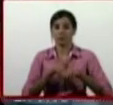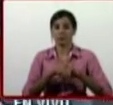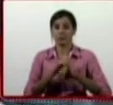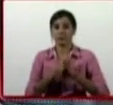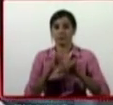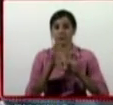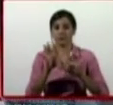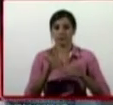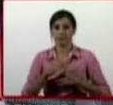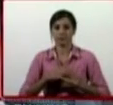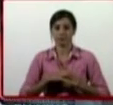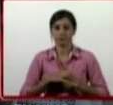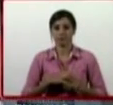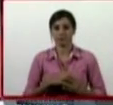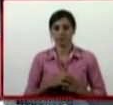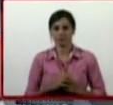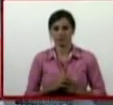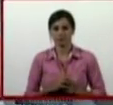la fuerza física.